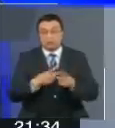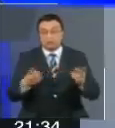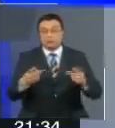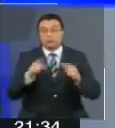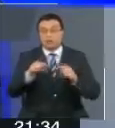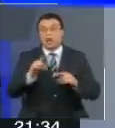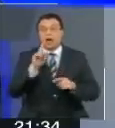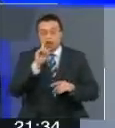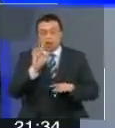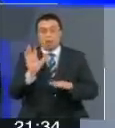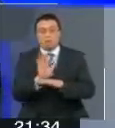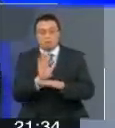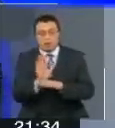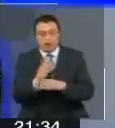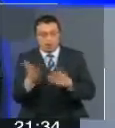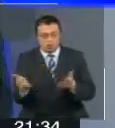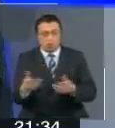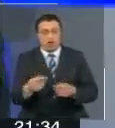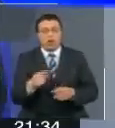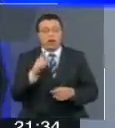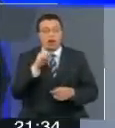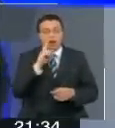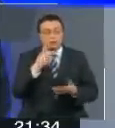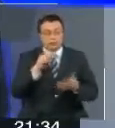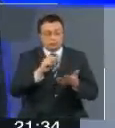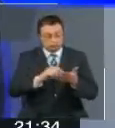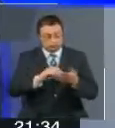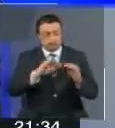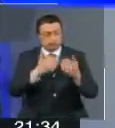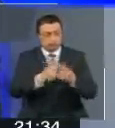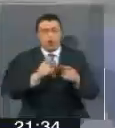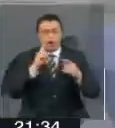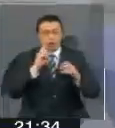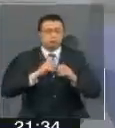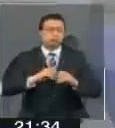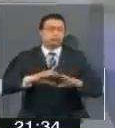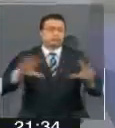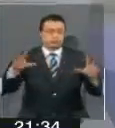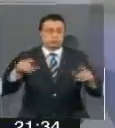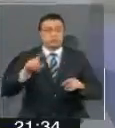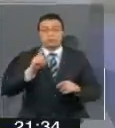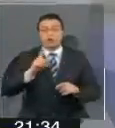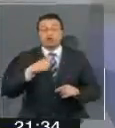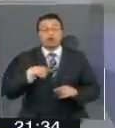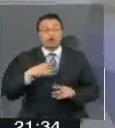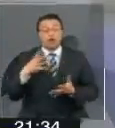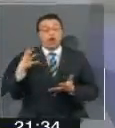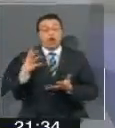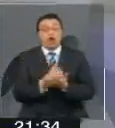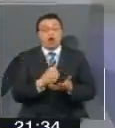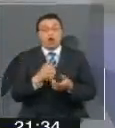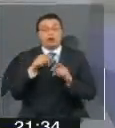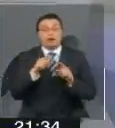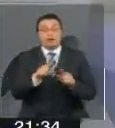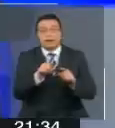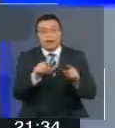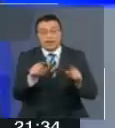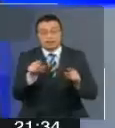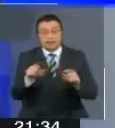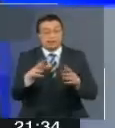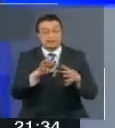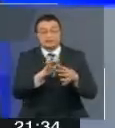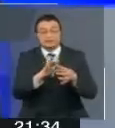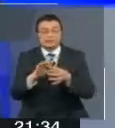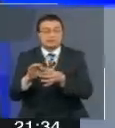están en las películas, están en mis textos, y que no logro ese